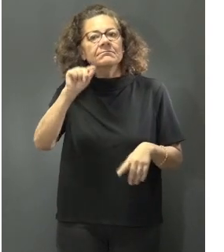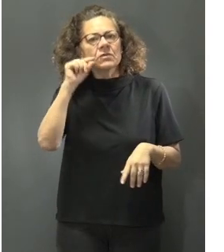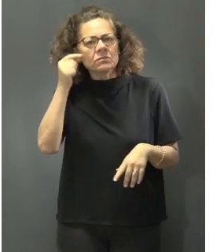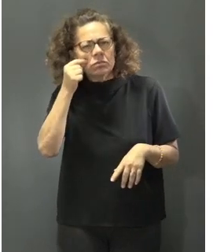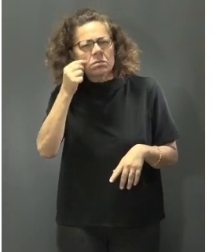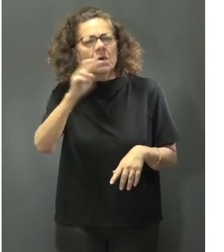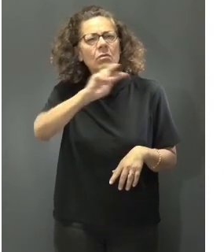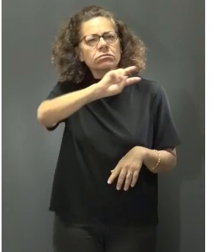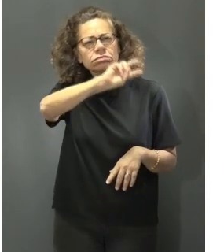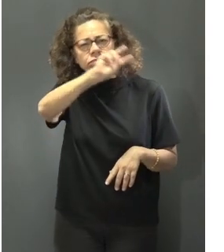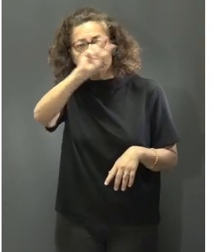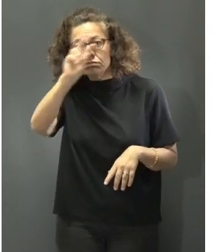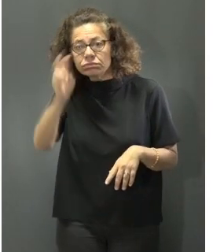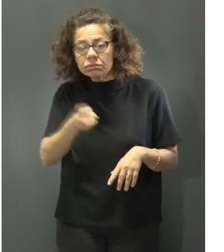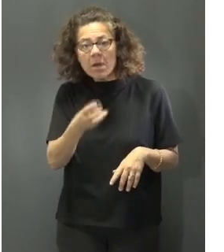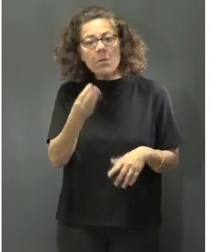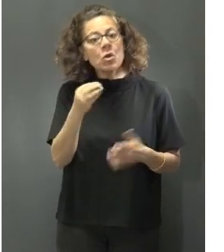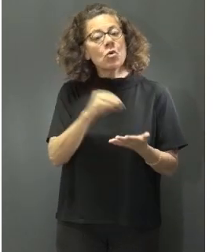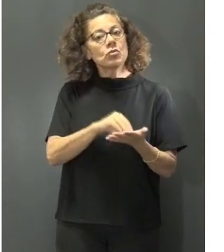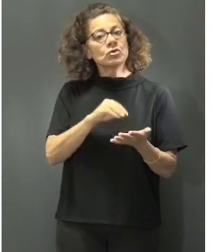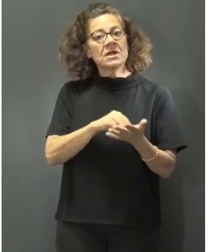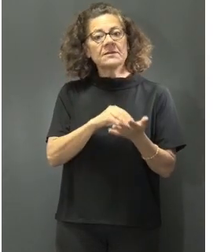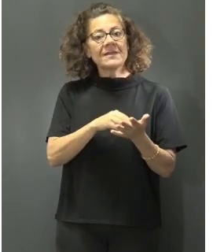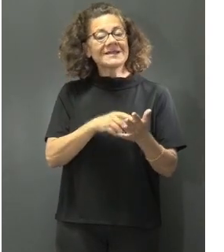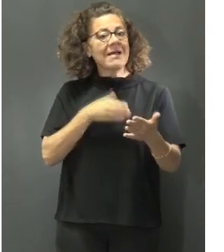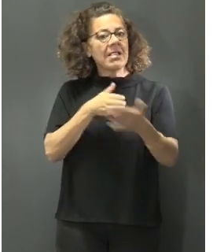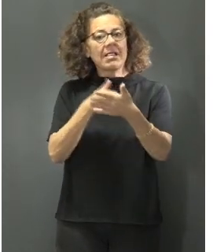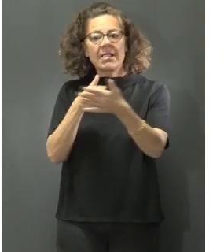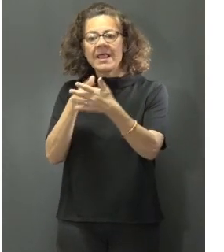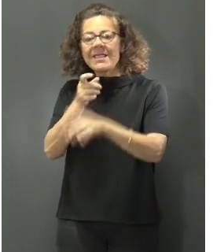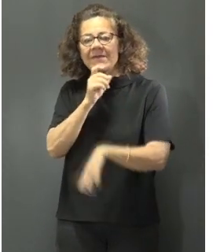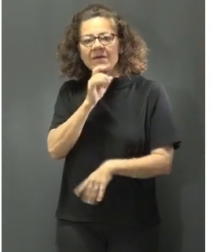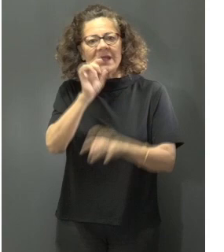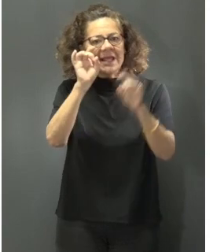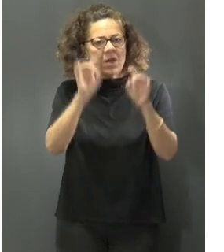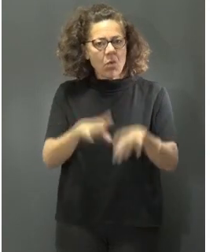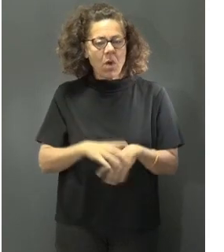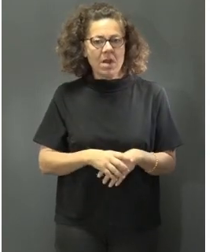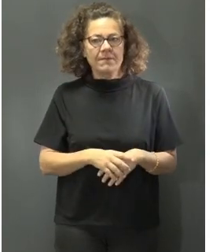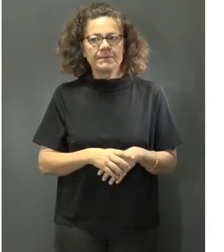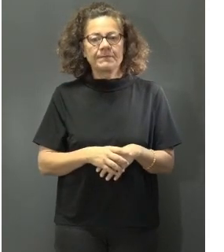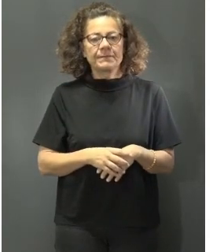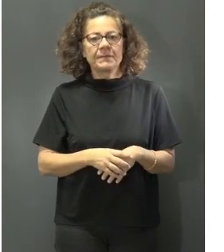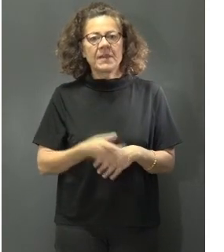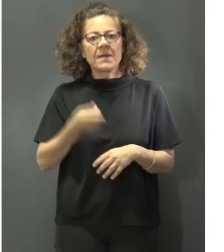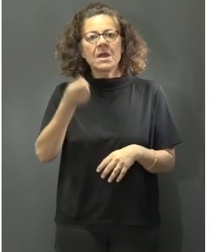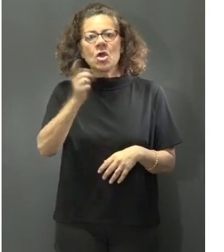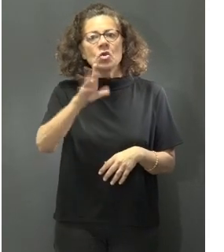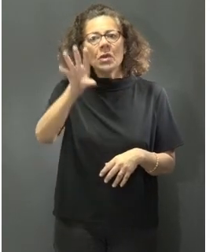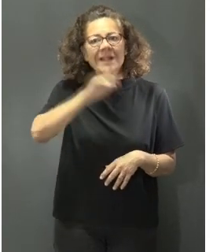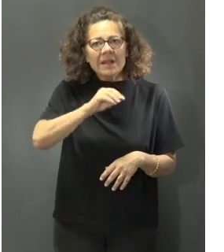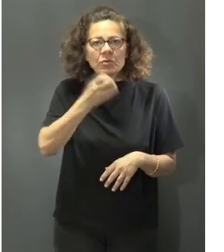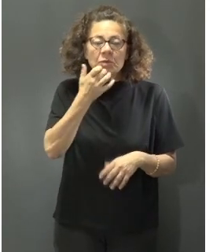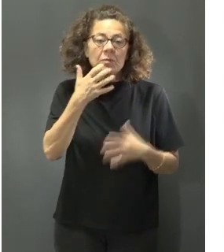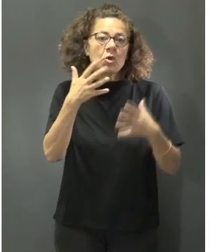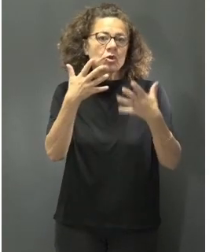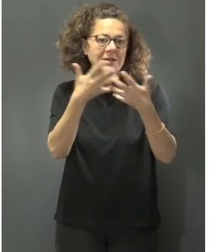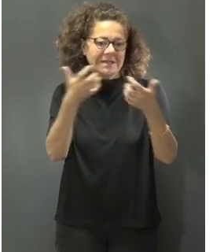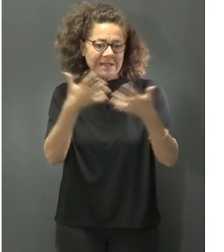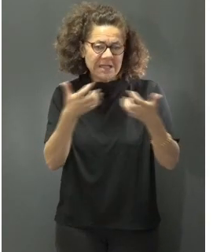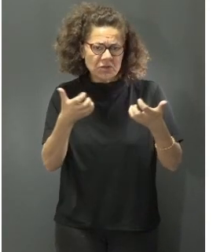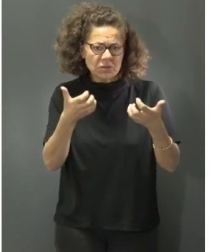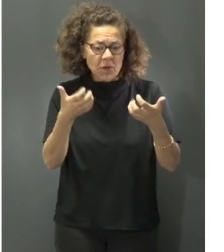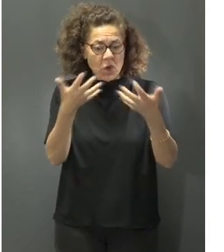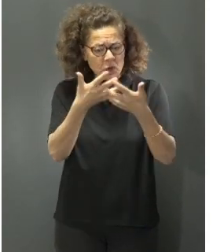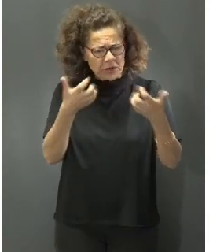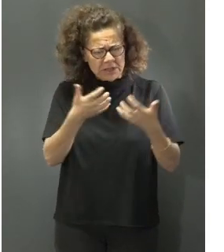esa diversidad, muchas veces referían las mismas dificultades. Y era, no entendemos textos, pero a veces textos que